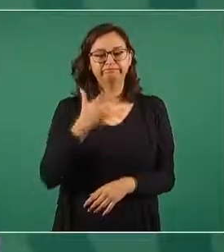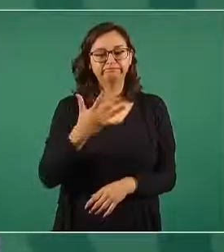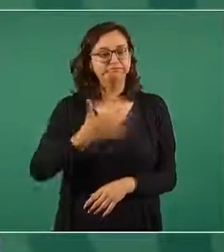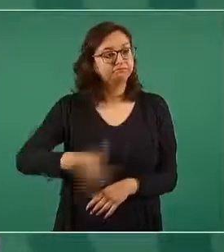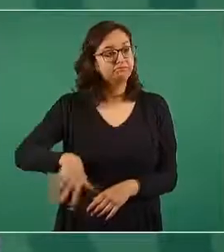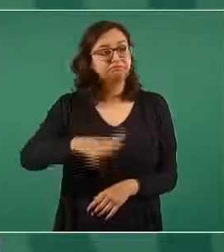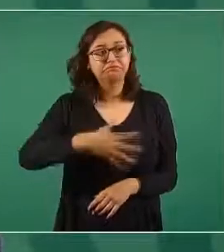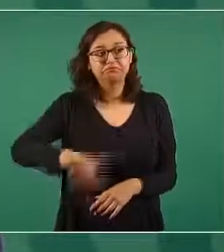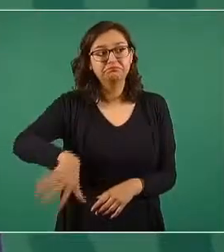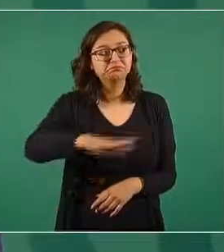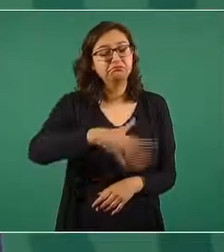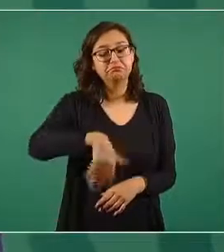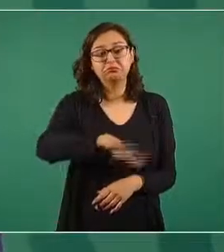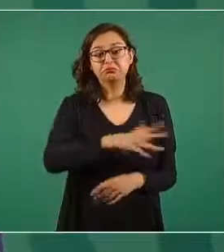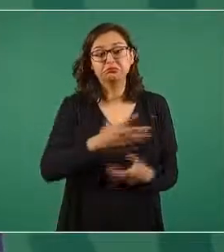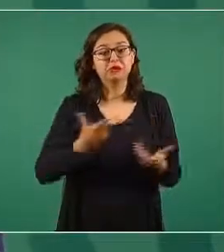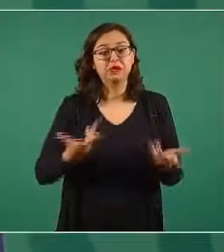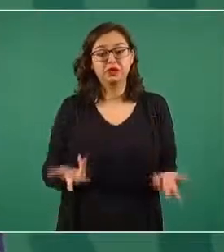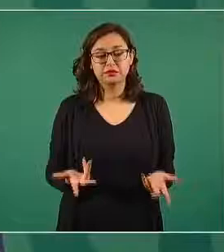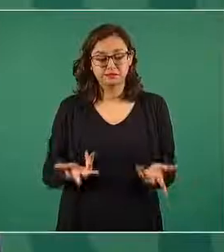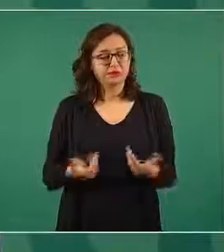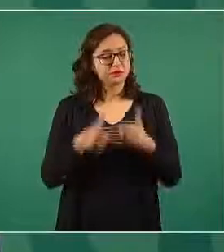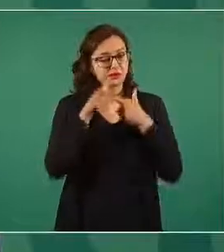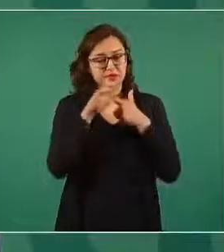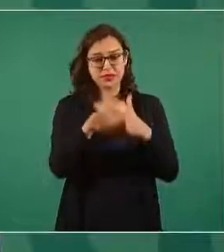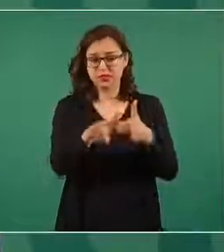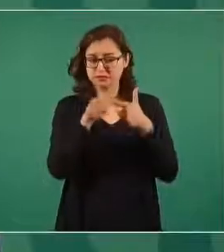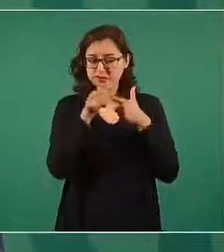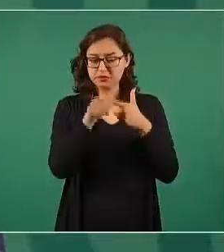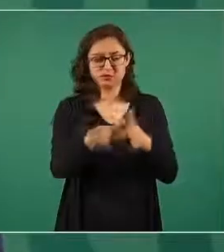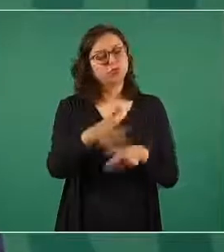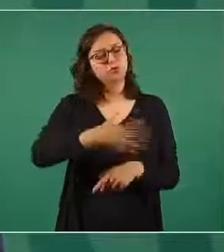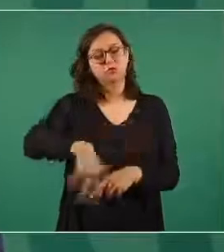No puedo comentar más, pero no hemos dejado de buscarlos.